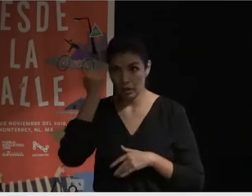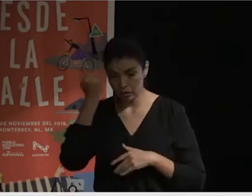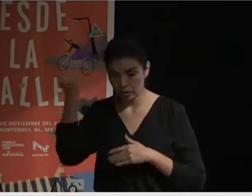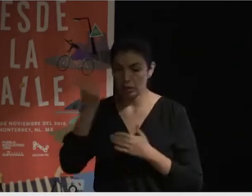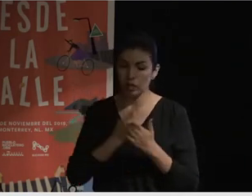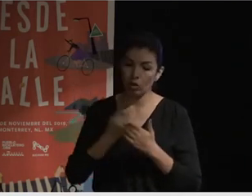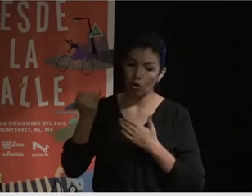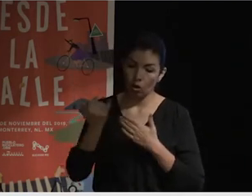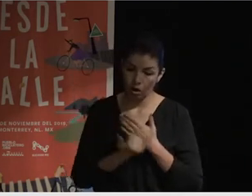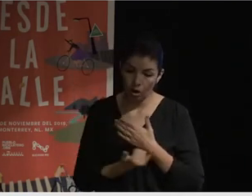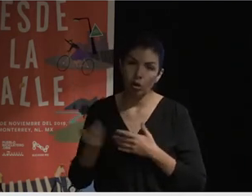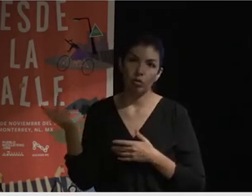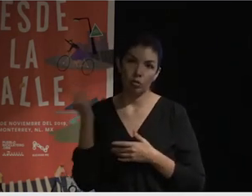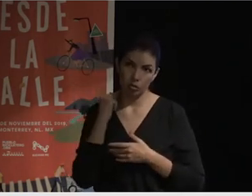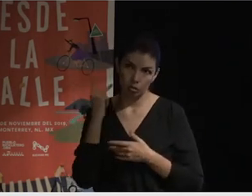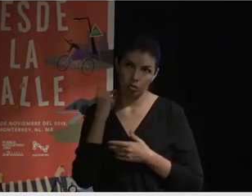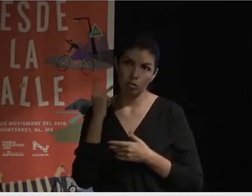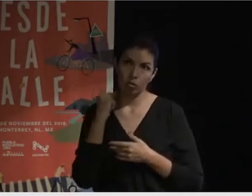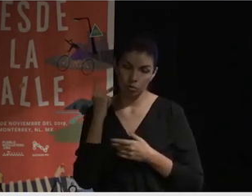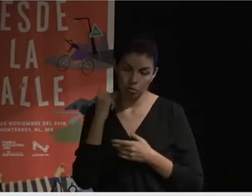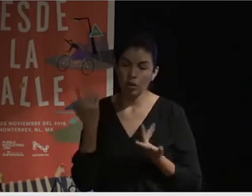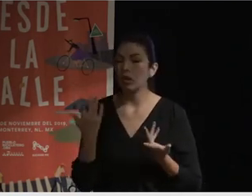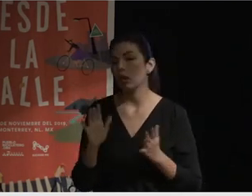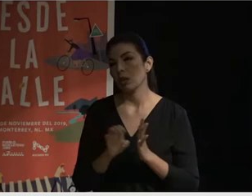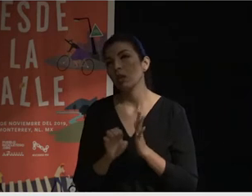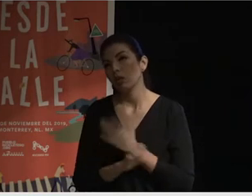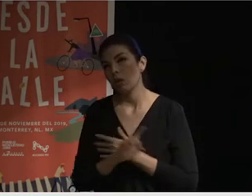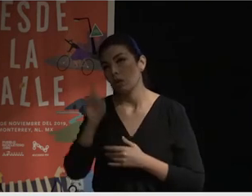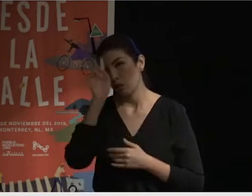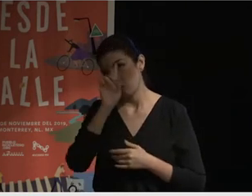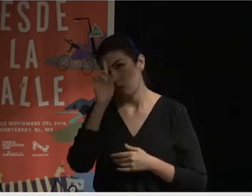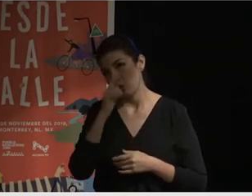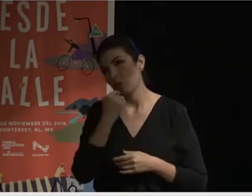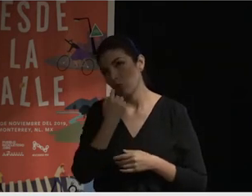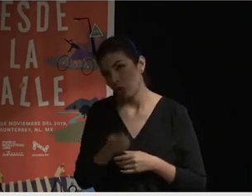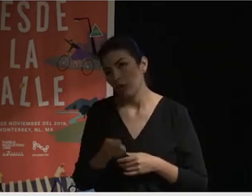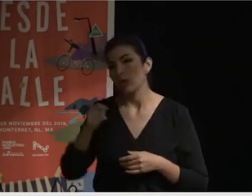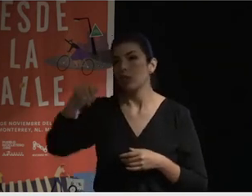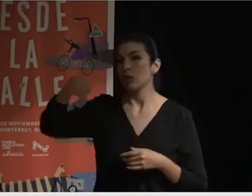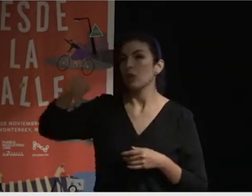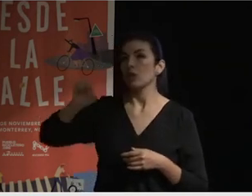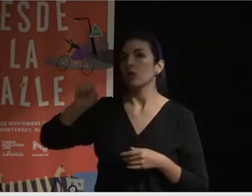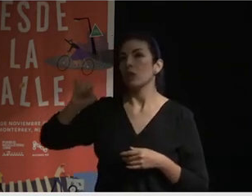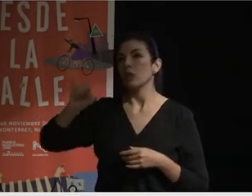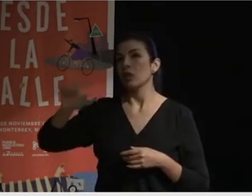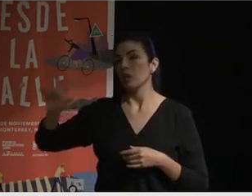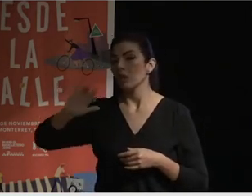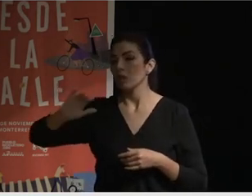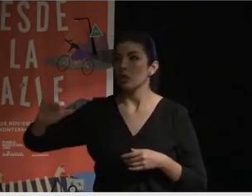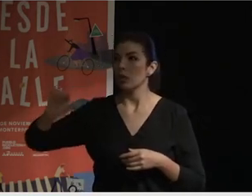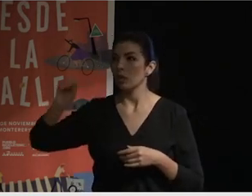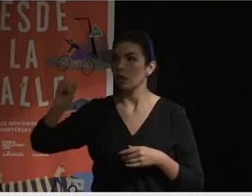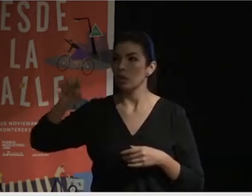quieran estudiar a fondo estos procesos, en serio, revisen los trabajos. Traficantes de Sueños, la editorial española, publicó La Nueva Frontera